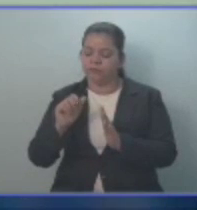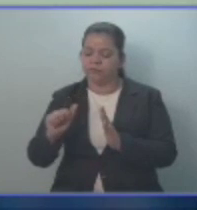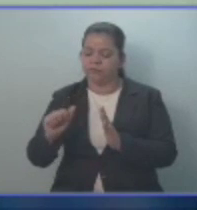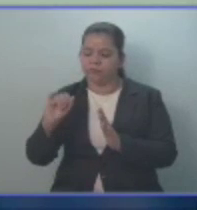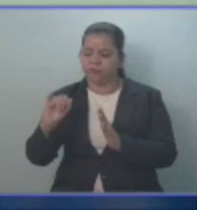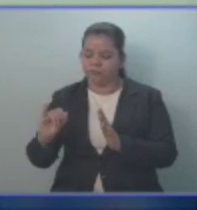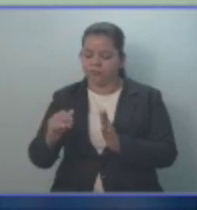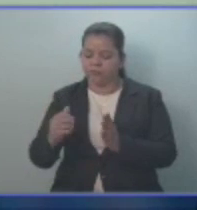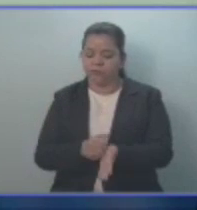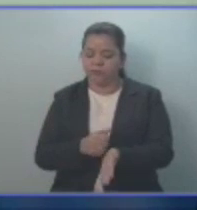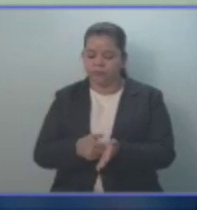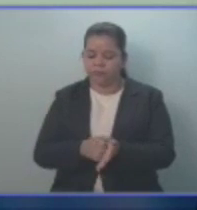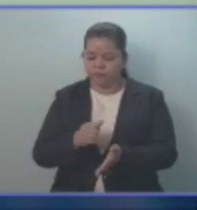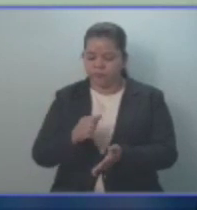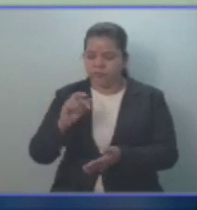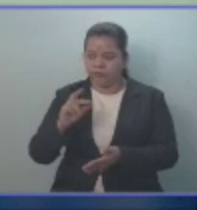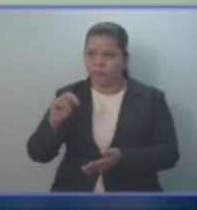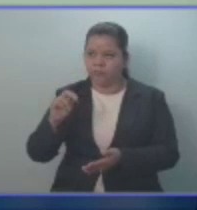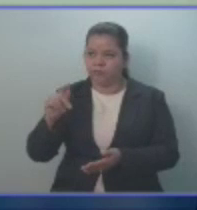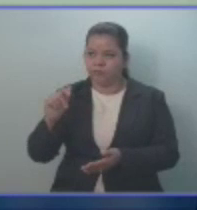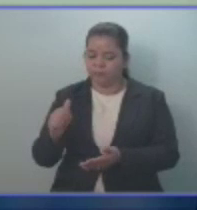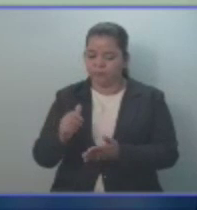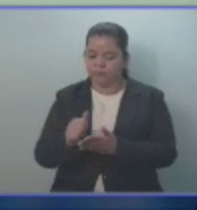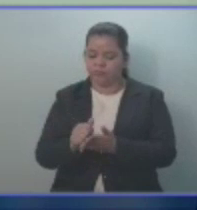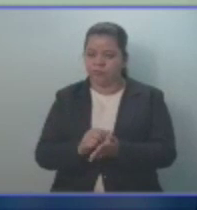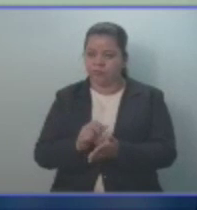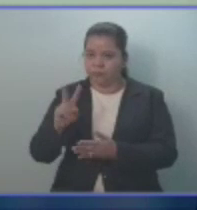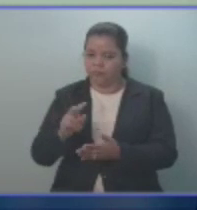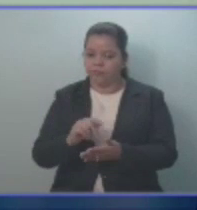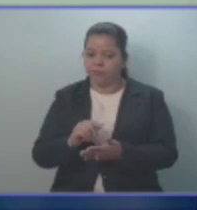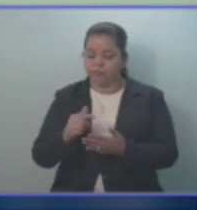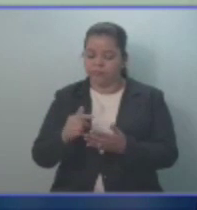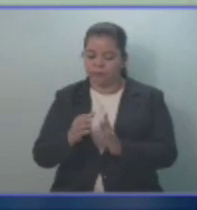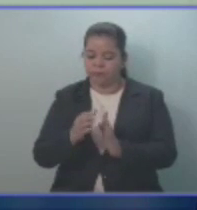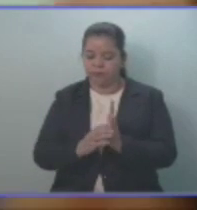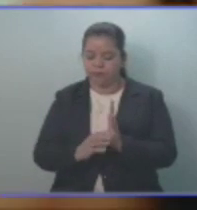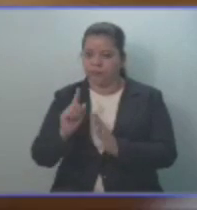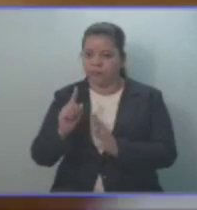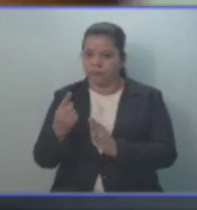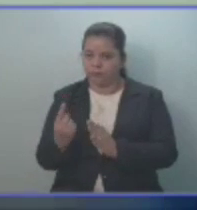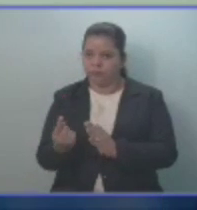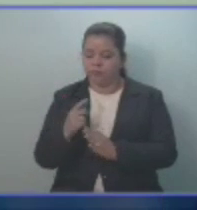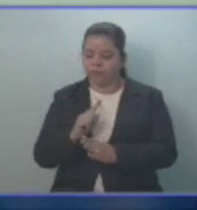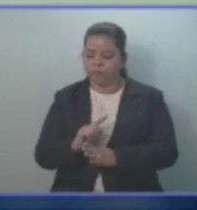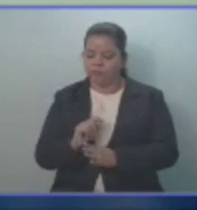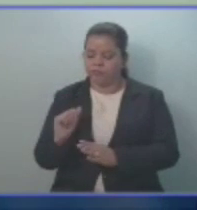1.ai. Impuestos sobre la renta. Artículo 2, el párrafo